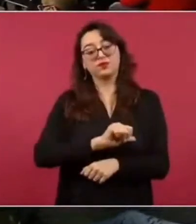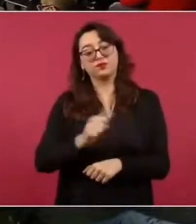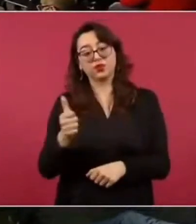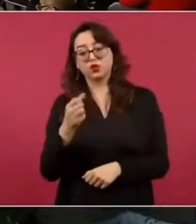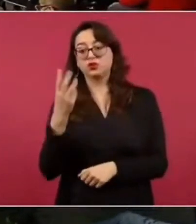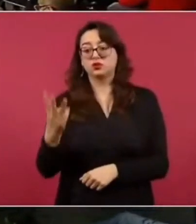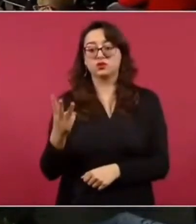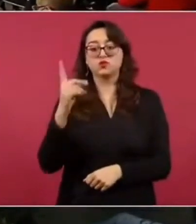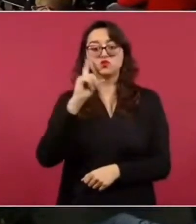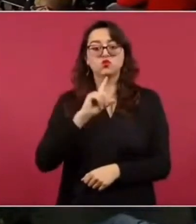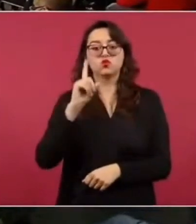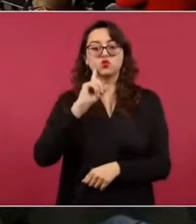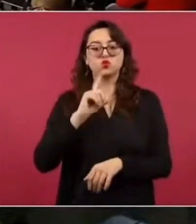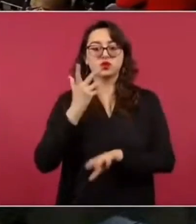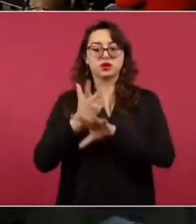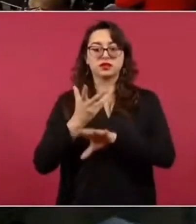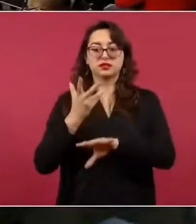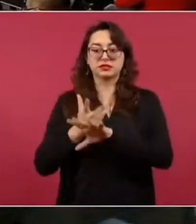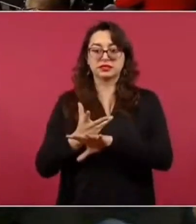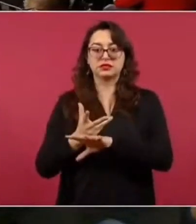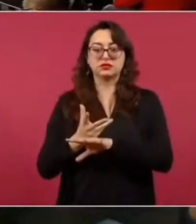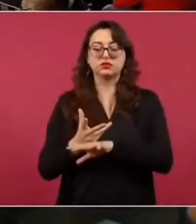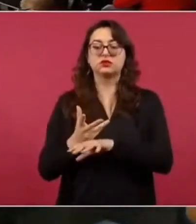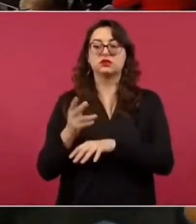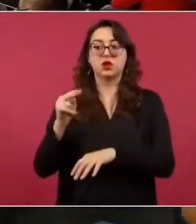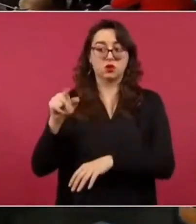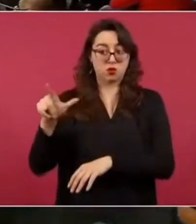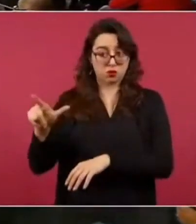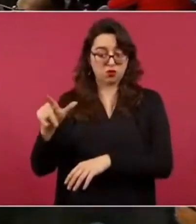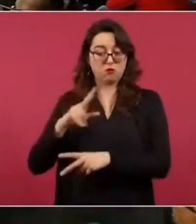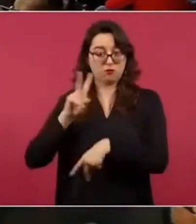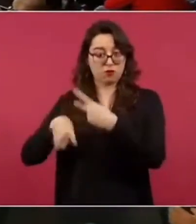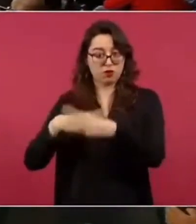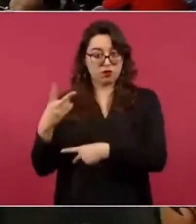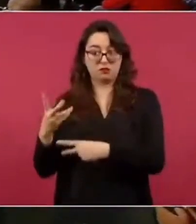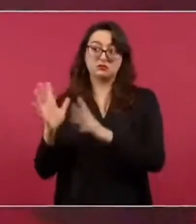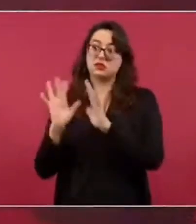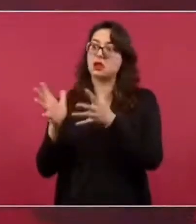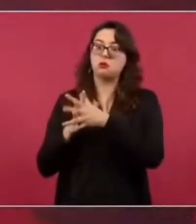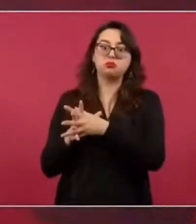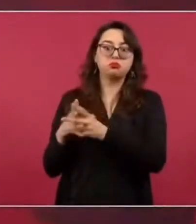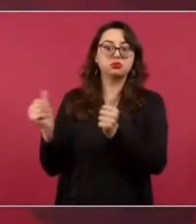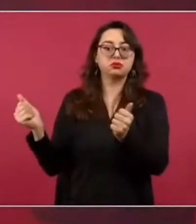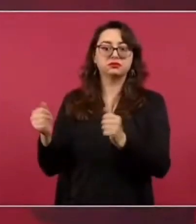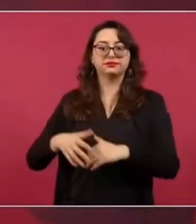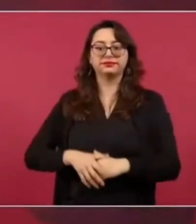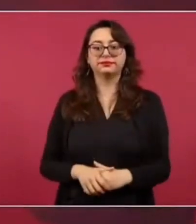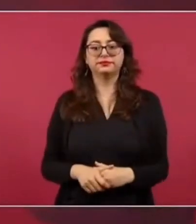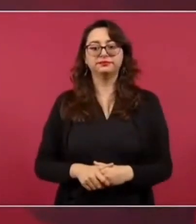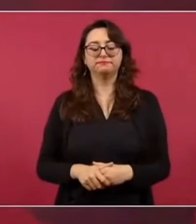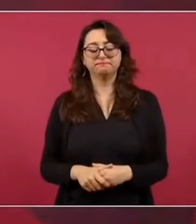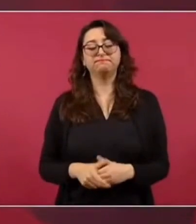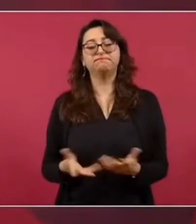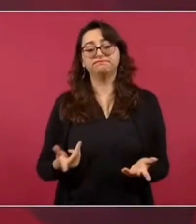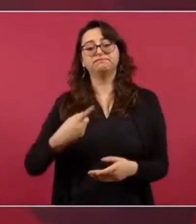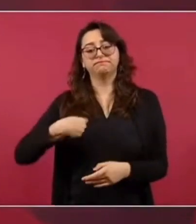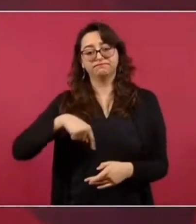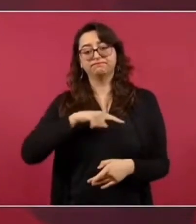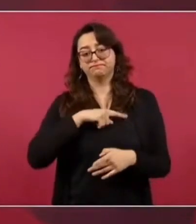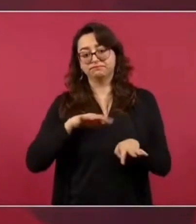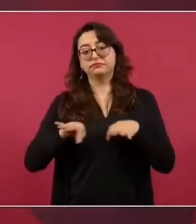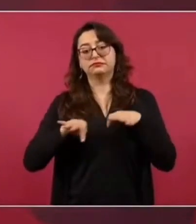mujeres estadounidenses en China, Nuevo León. Estamos trabajando en eso. En Guanajuato estamos trabajando,